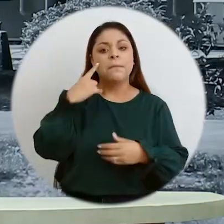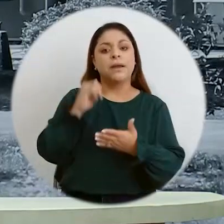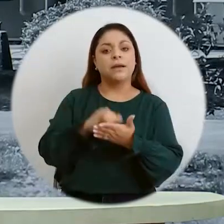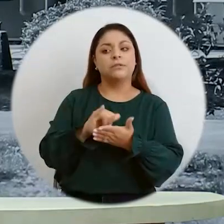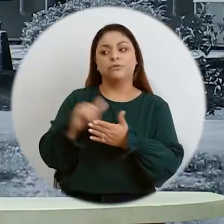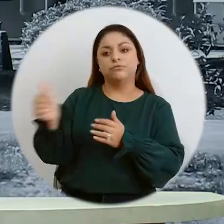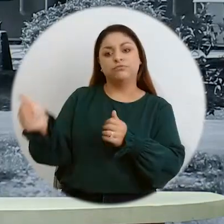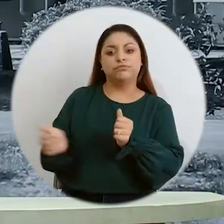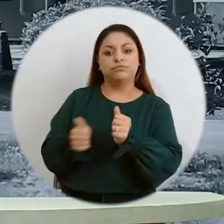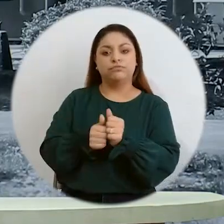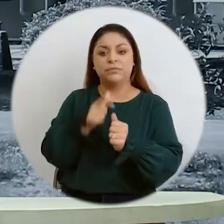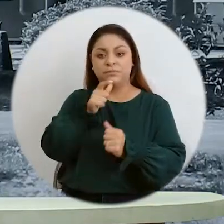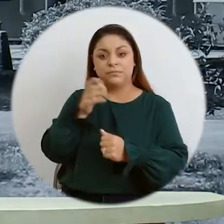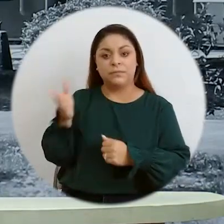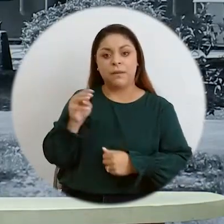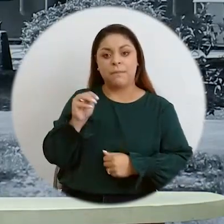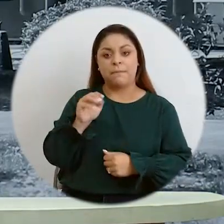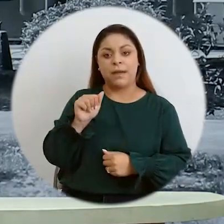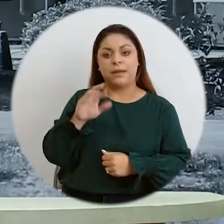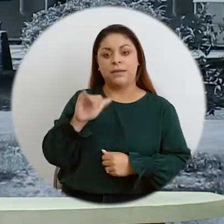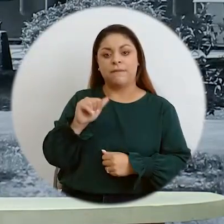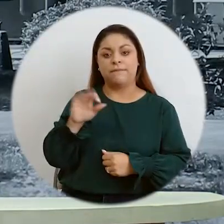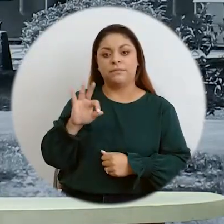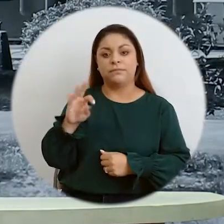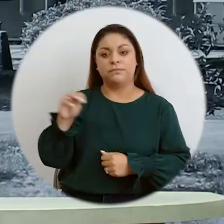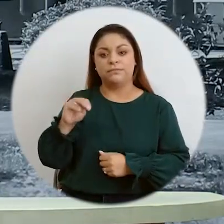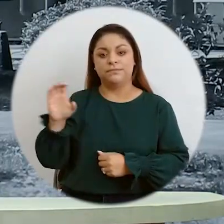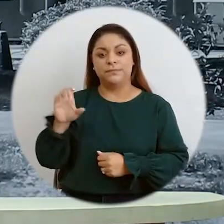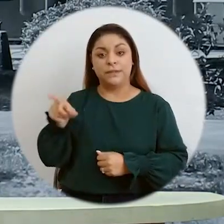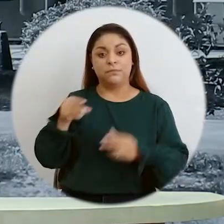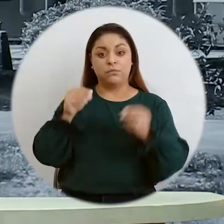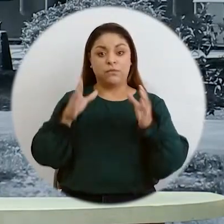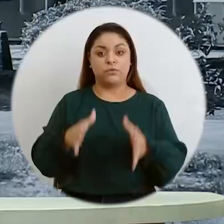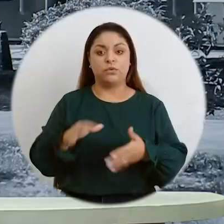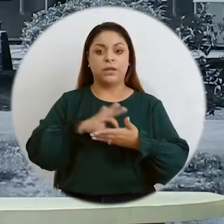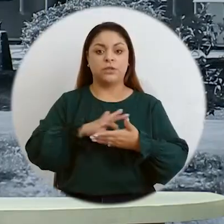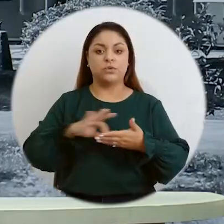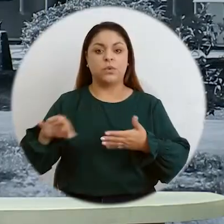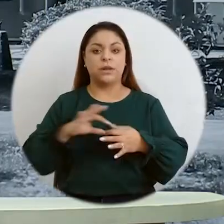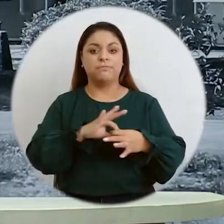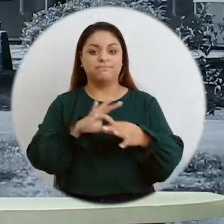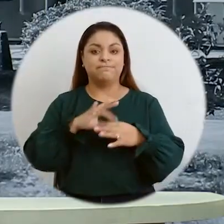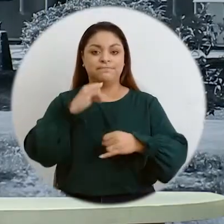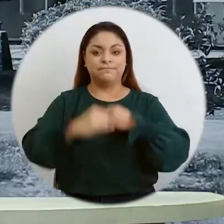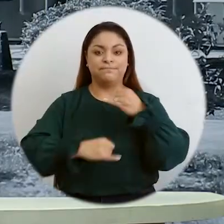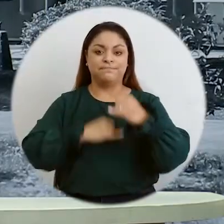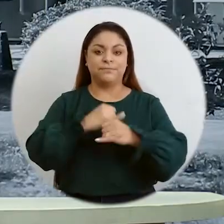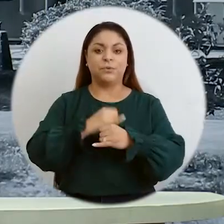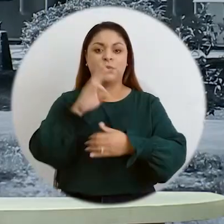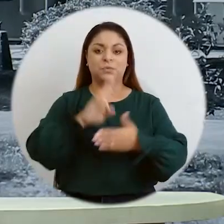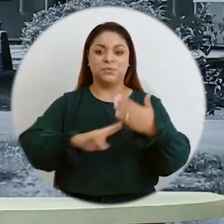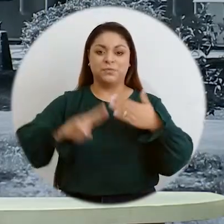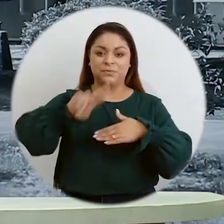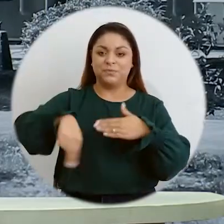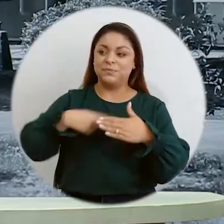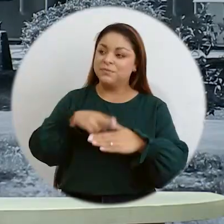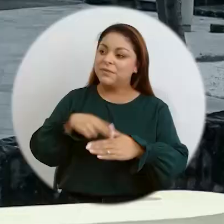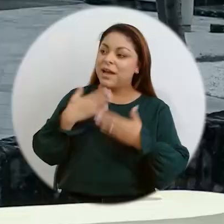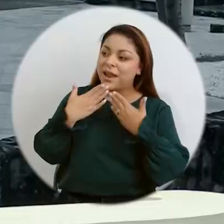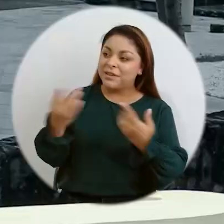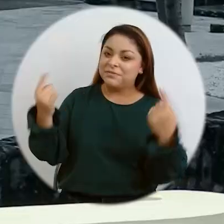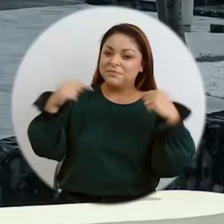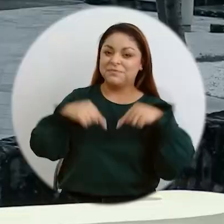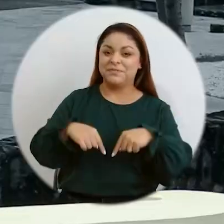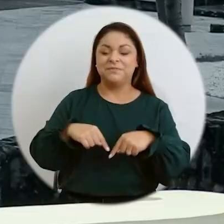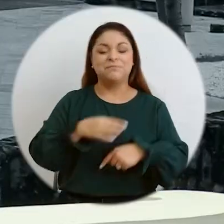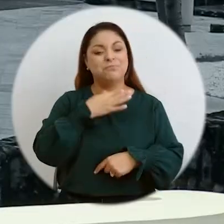nos acompañan María Fernanda Morales Camacho, quien es académica de la Escuela de Relaciones Internacionales de la Universidad Nacional. Gracias, María Fernanda,